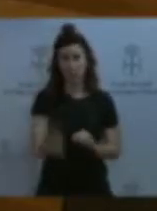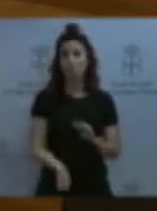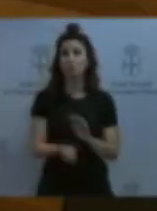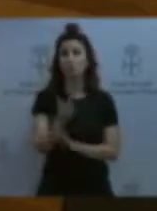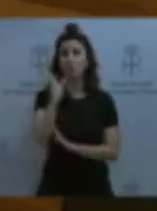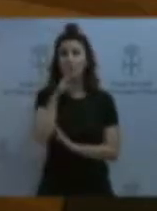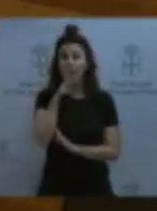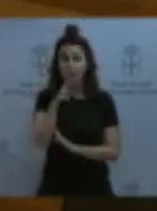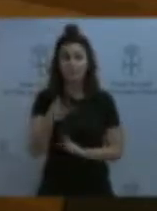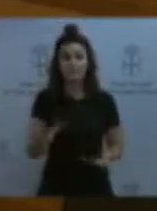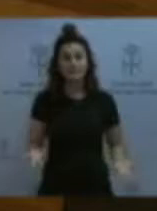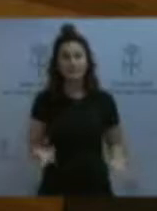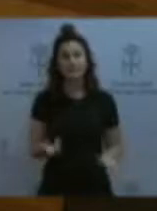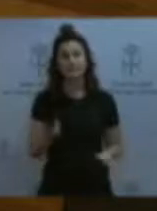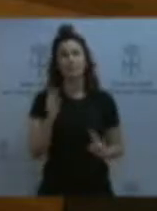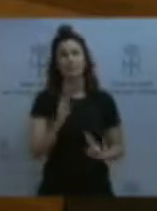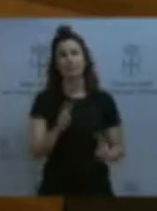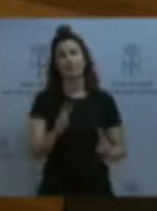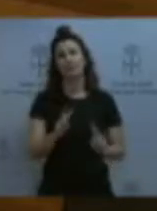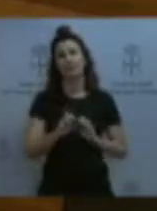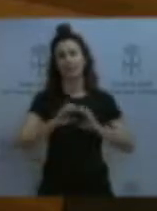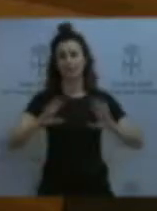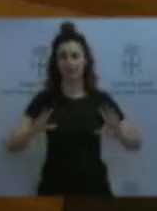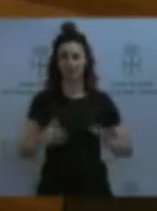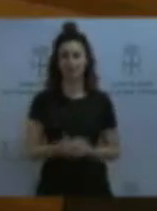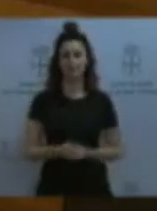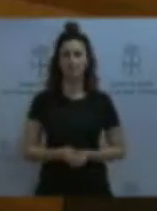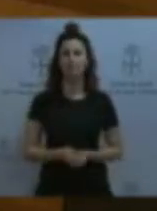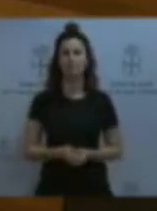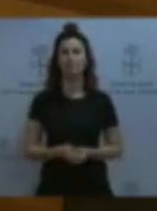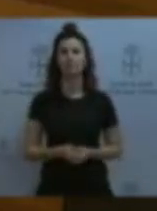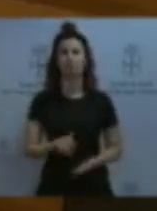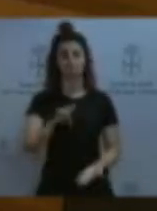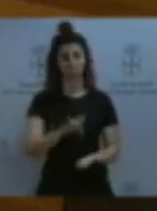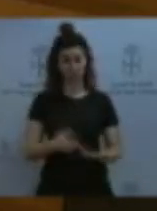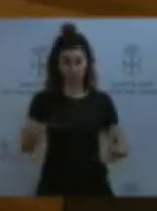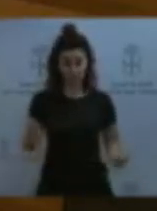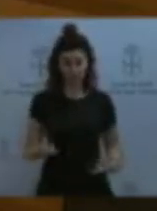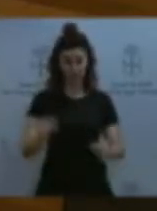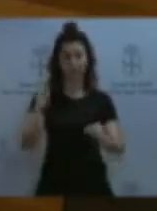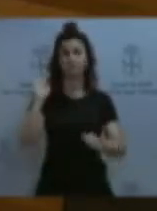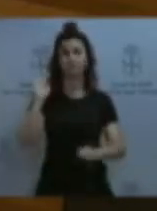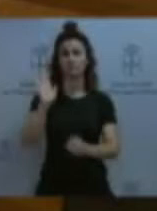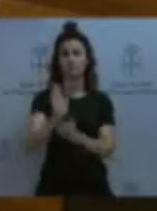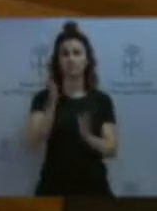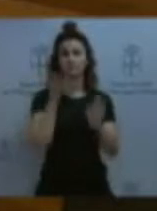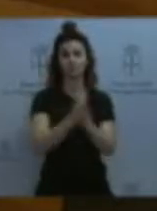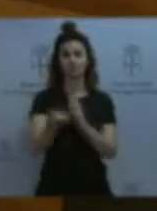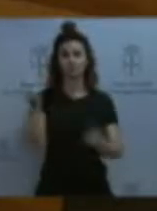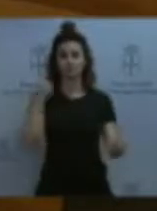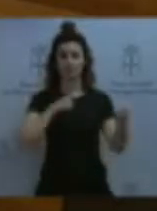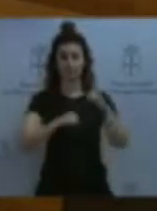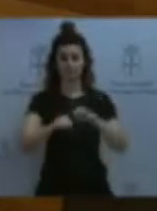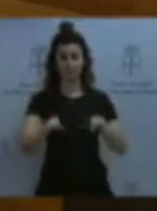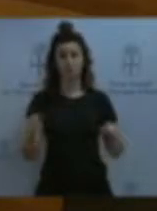que fue cuando, al acabar la presentación, o la representación más bien, con el alcalde, se acercó